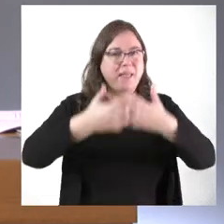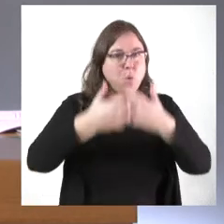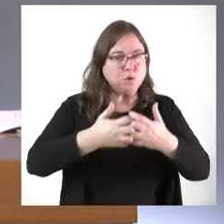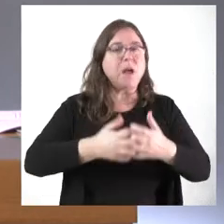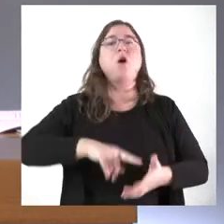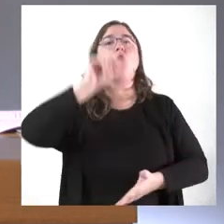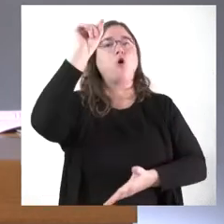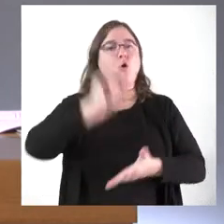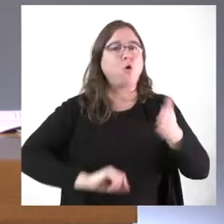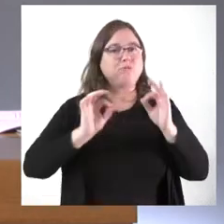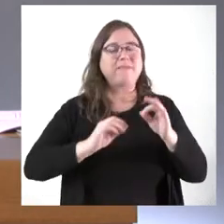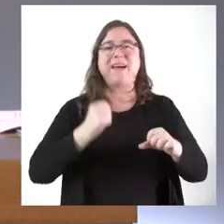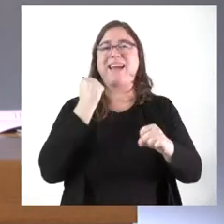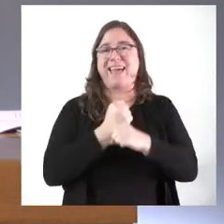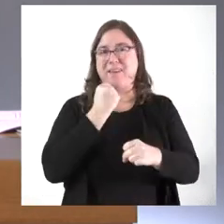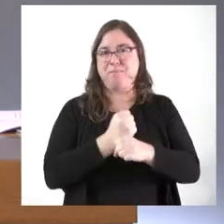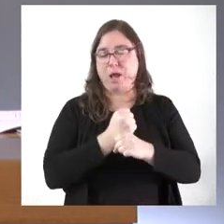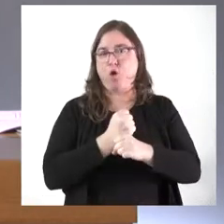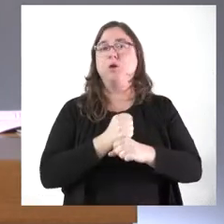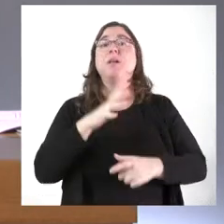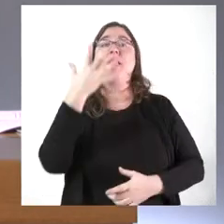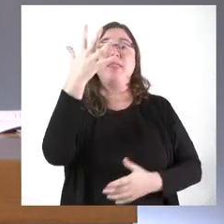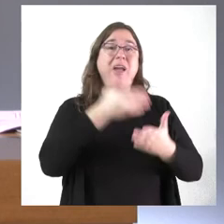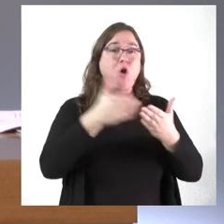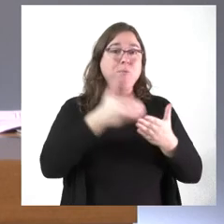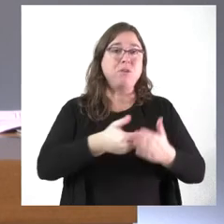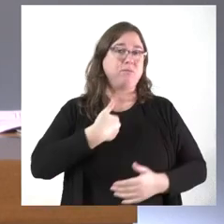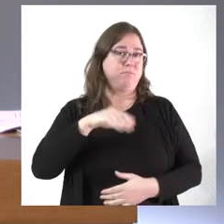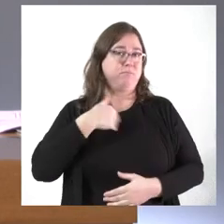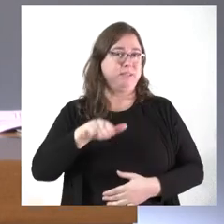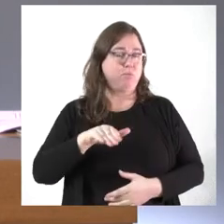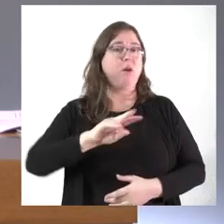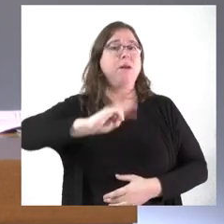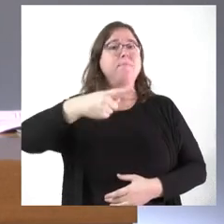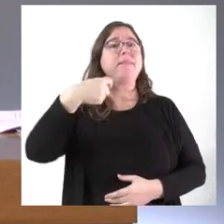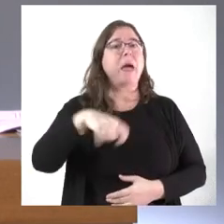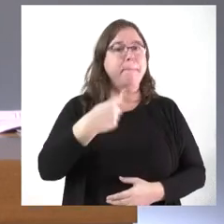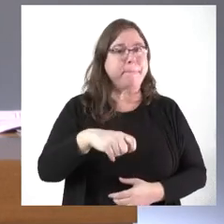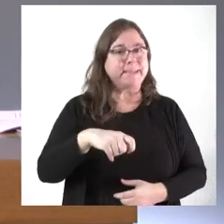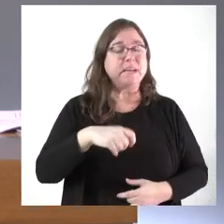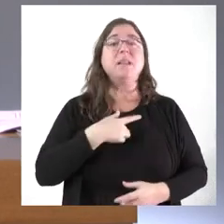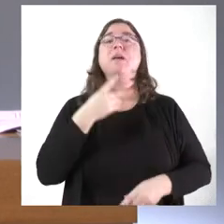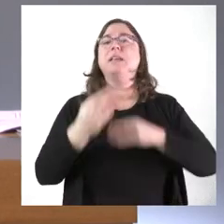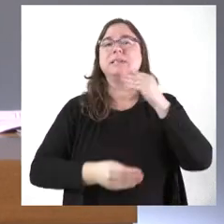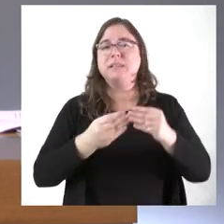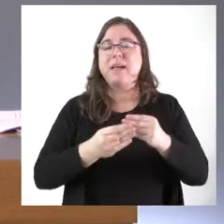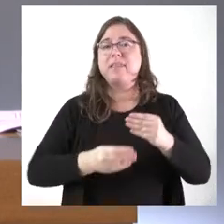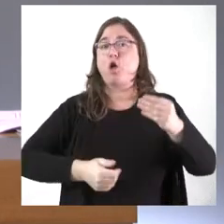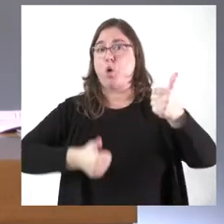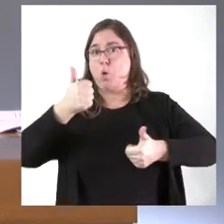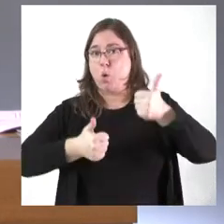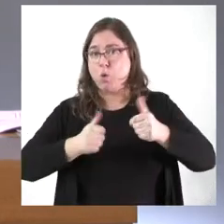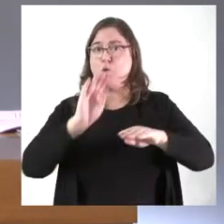contratación de empleo de materia forestal los 5 millones esos que anuncia en su momento el vicepresidente no sé si lo que se va a hacer son cursos de formación